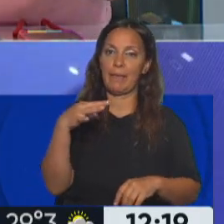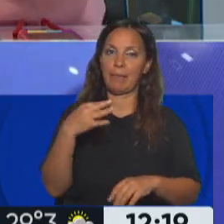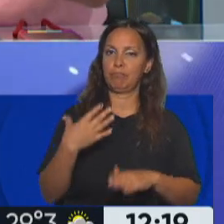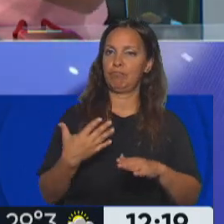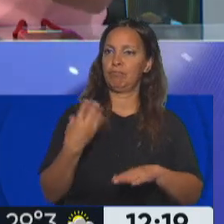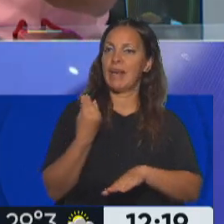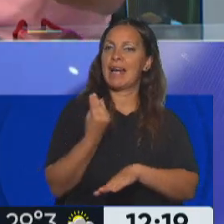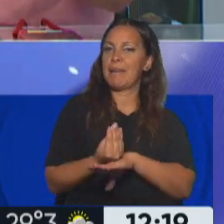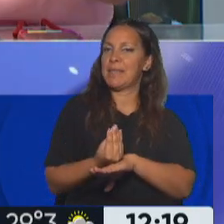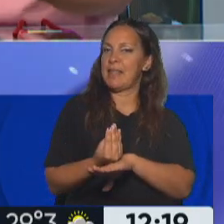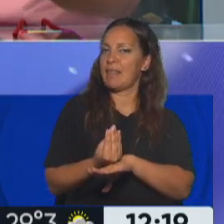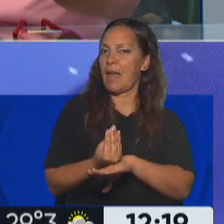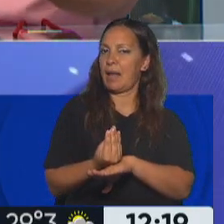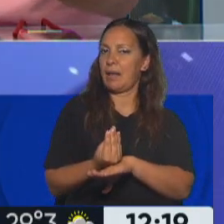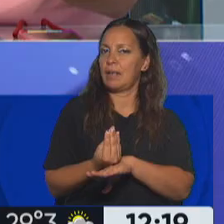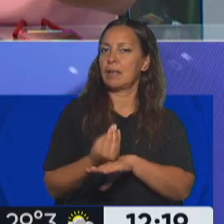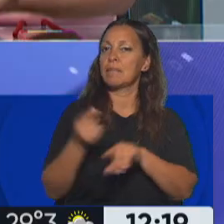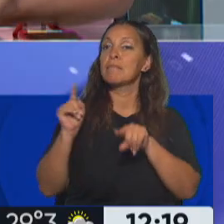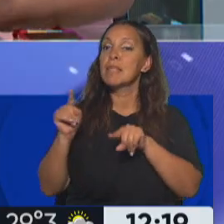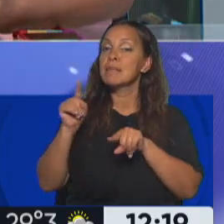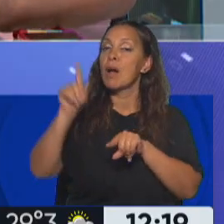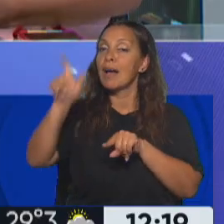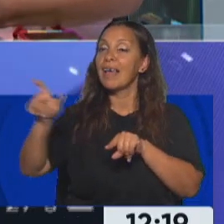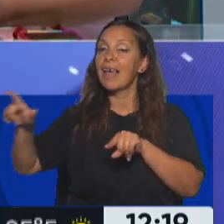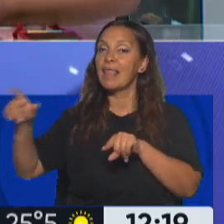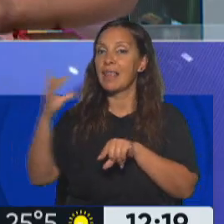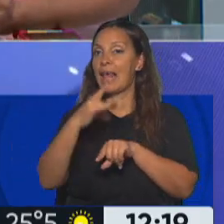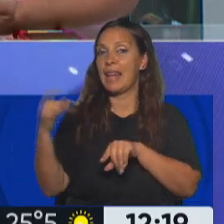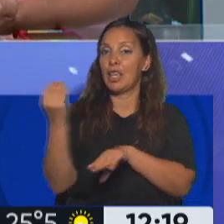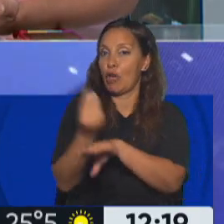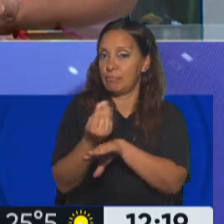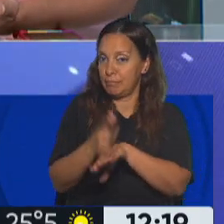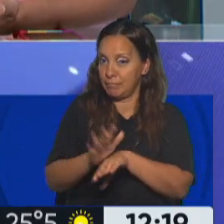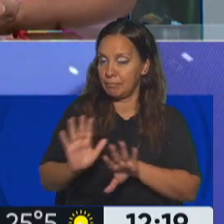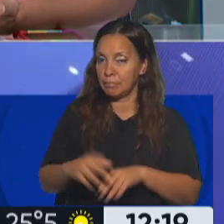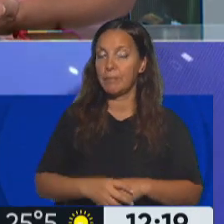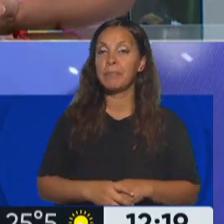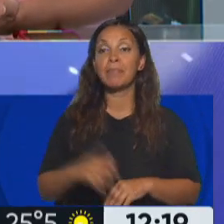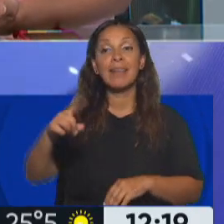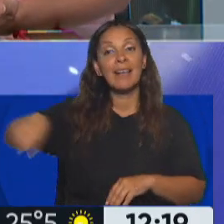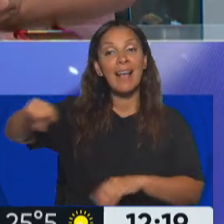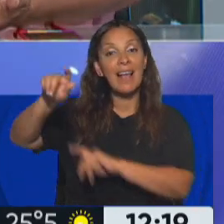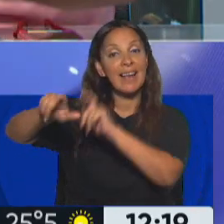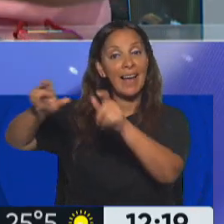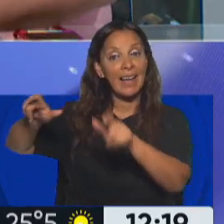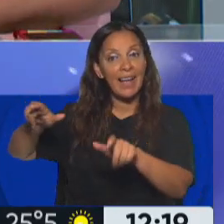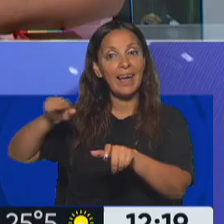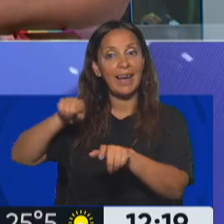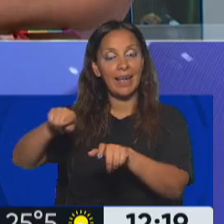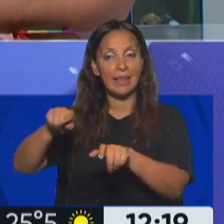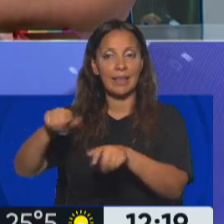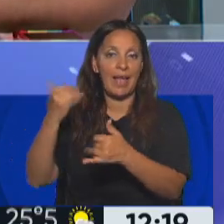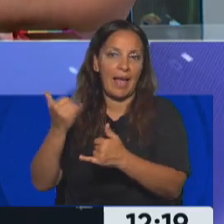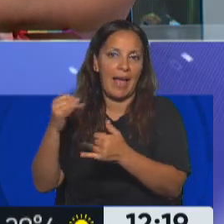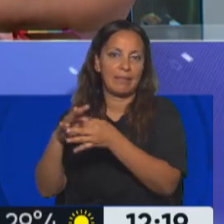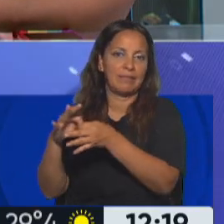a su electorado provincial, pero que después ese electorado provincial tiene vínculo directo